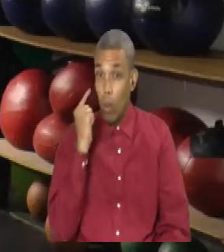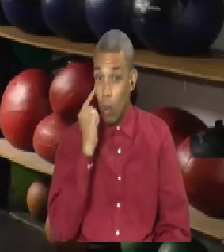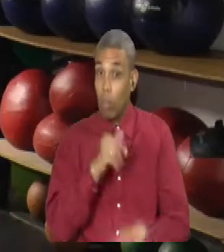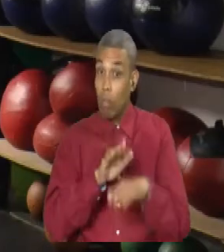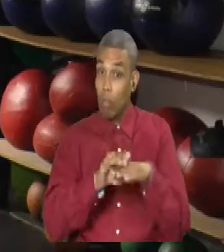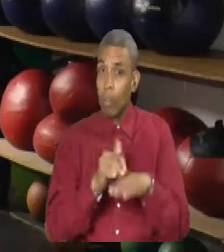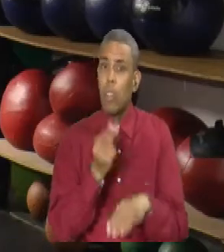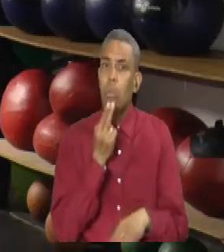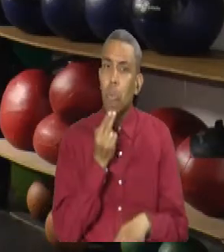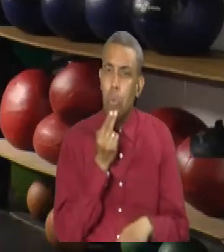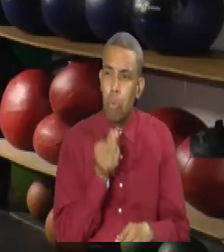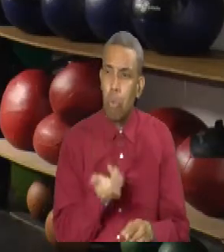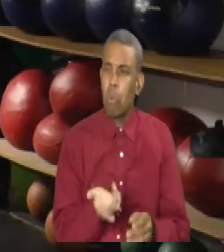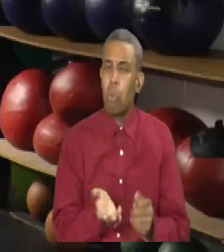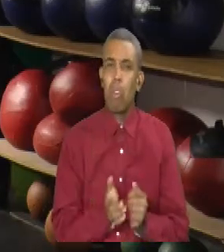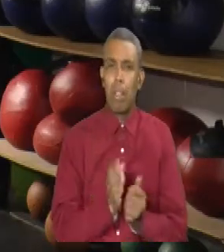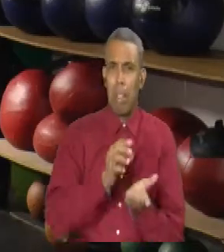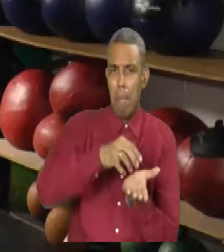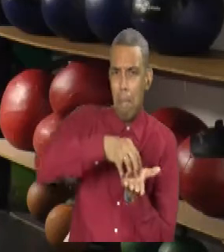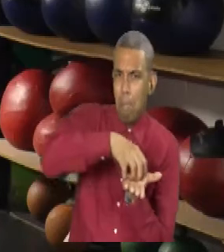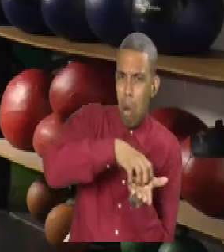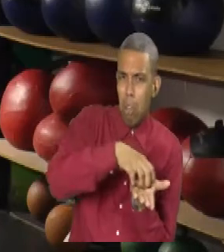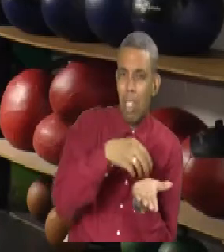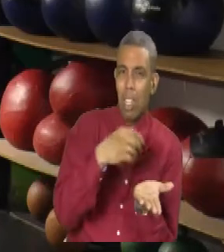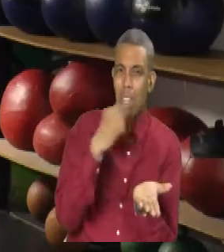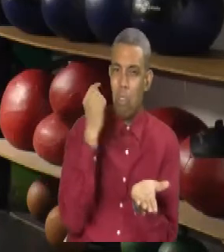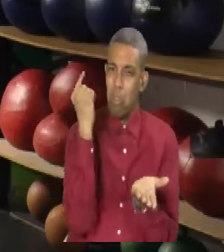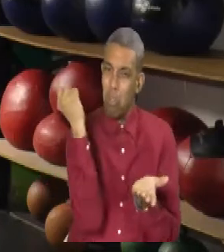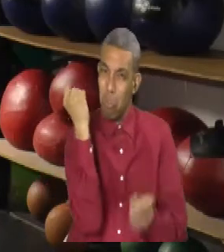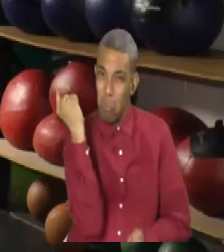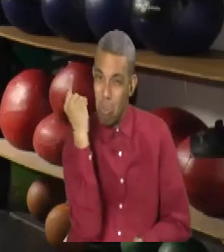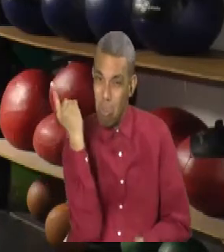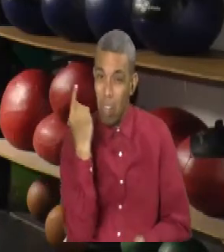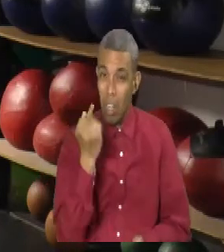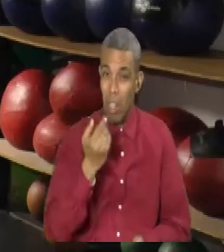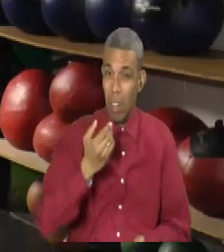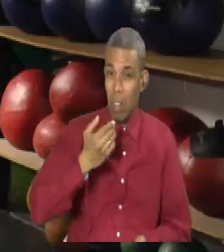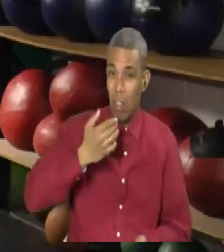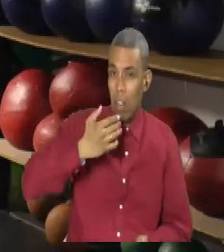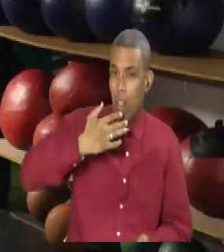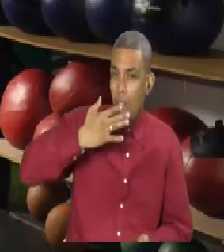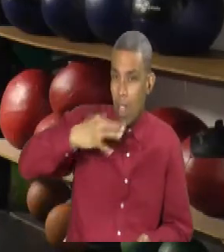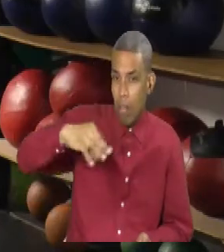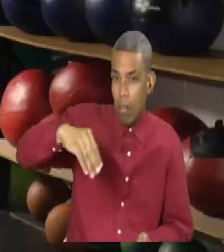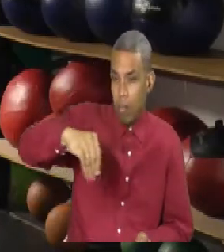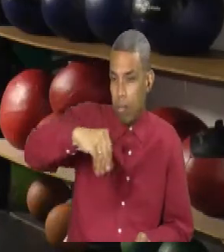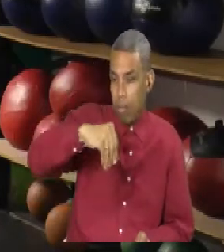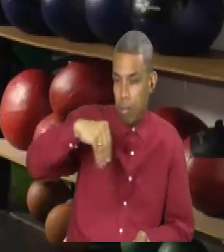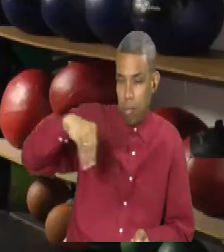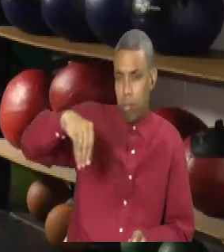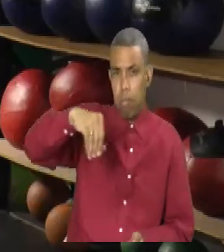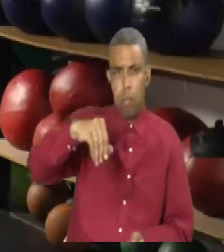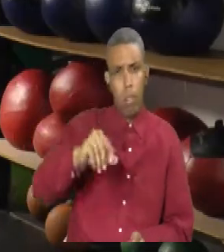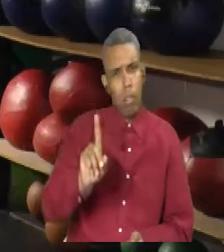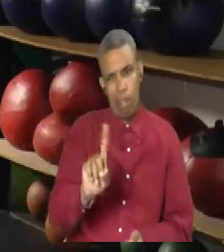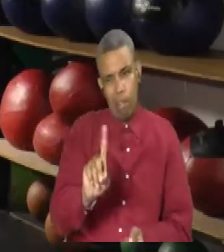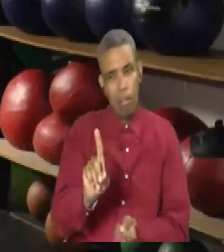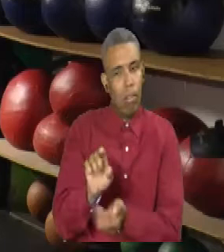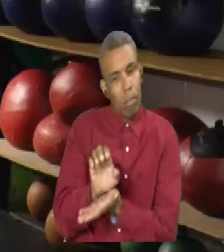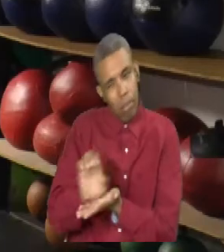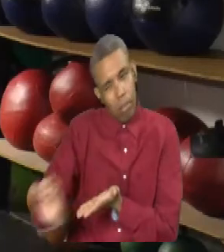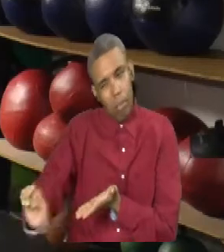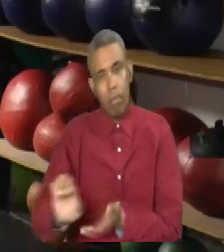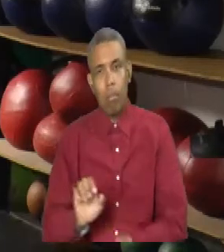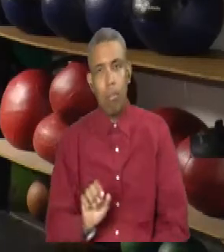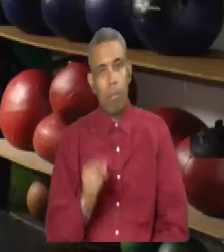que los jugos con mucho azúcar. Entonces esos son alimentos o